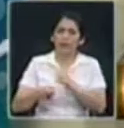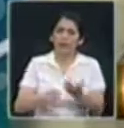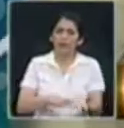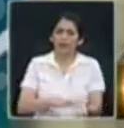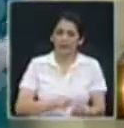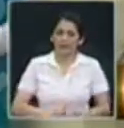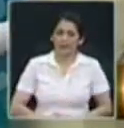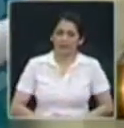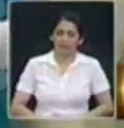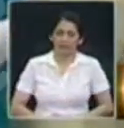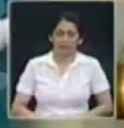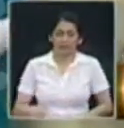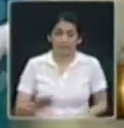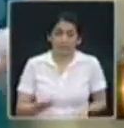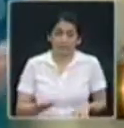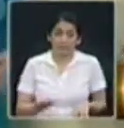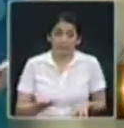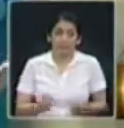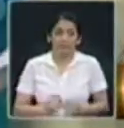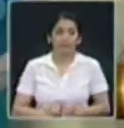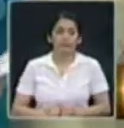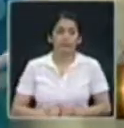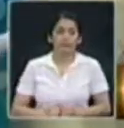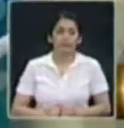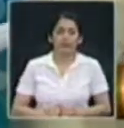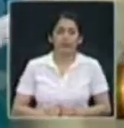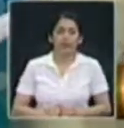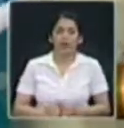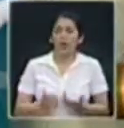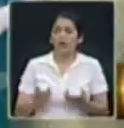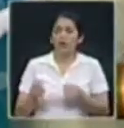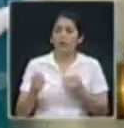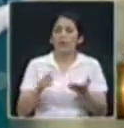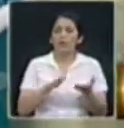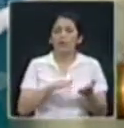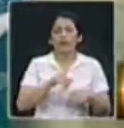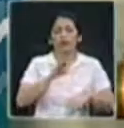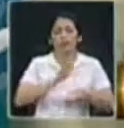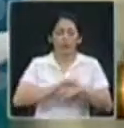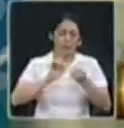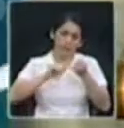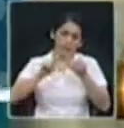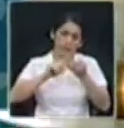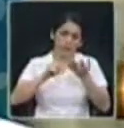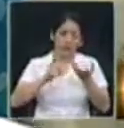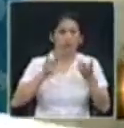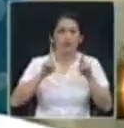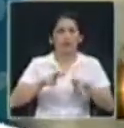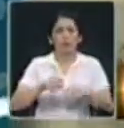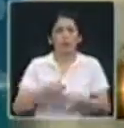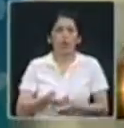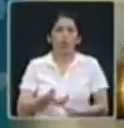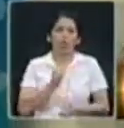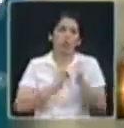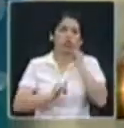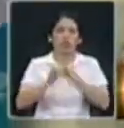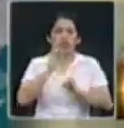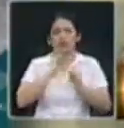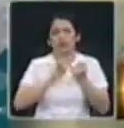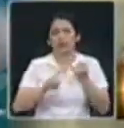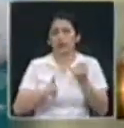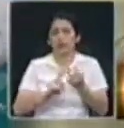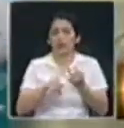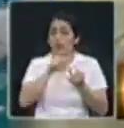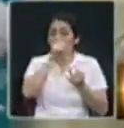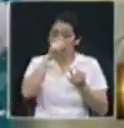dando muerte a una mujer, específicas no la hay, pero también pueden acarrear el tema del alcoholismo, de la drogadicción,